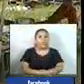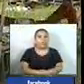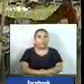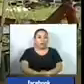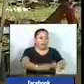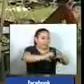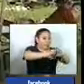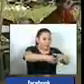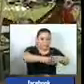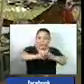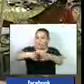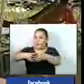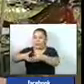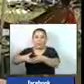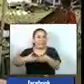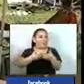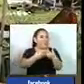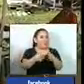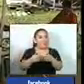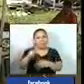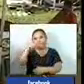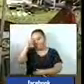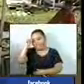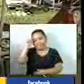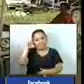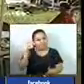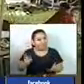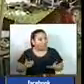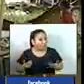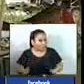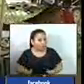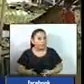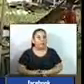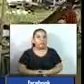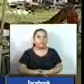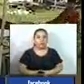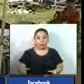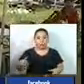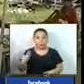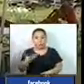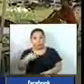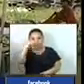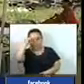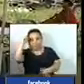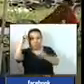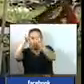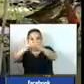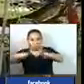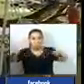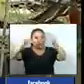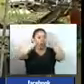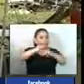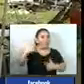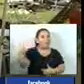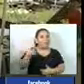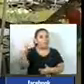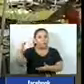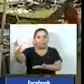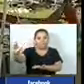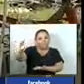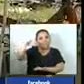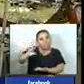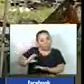estamos de la misma de la misma forma pero nosotros como como circo necesitamos un apoyo económico